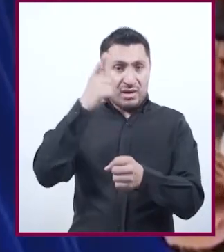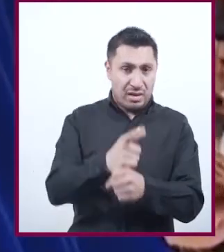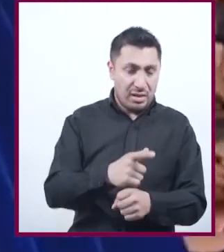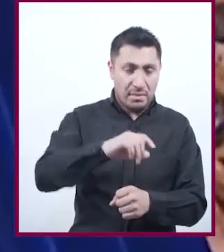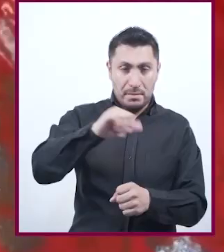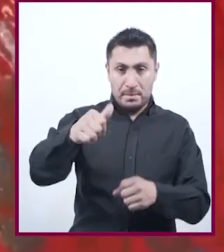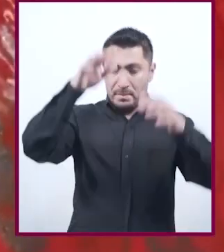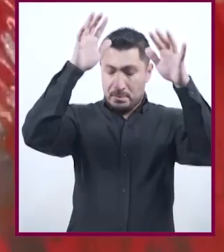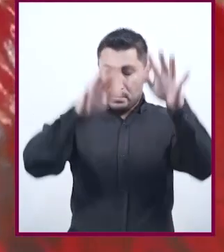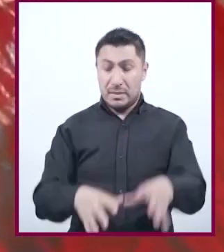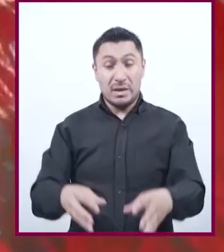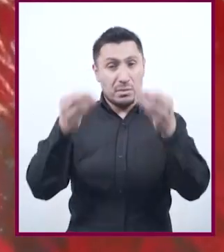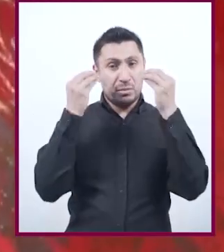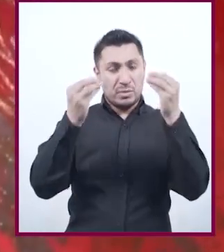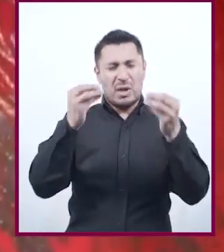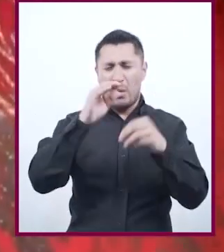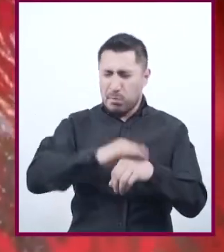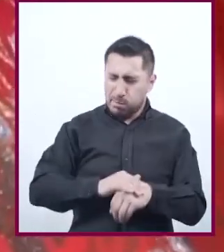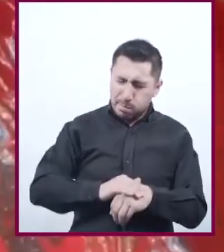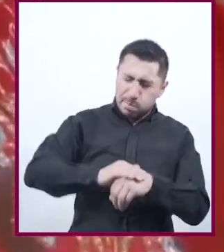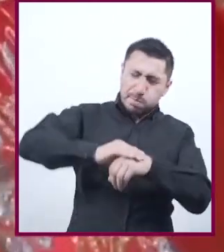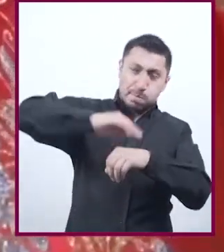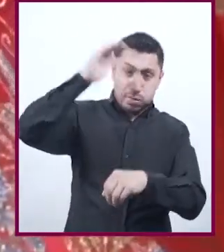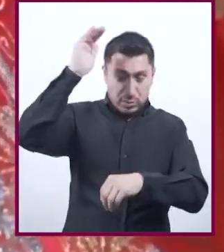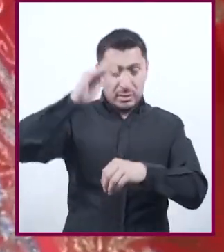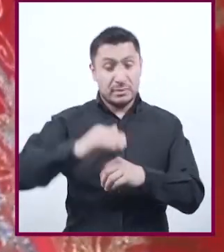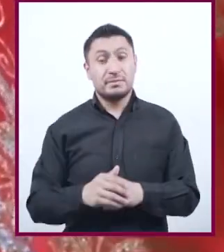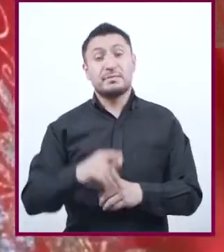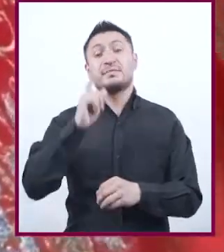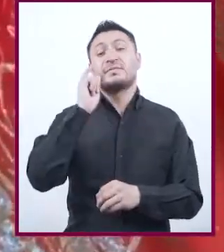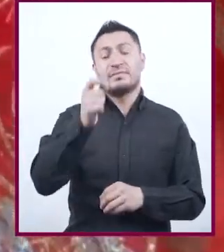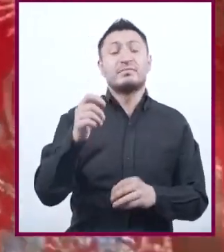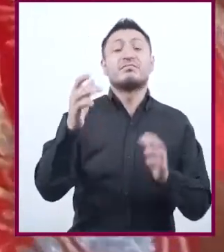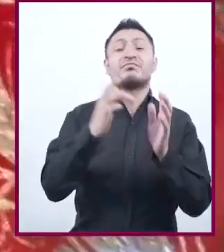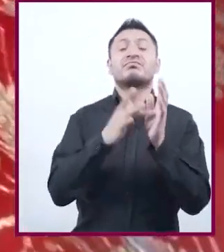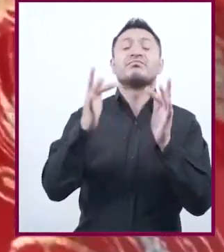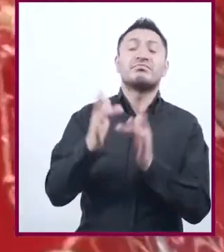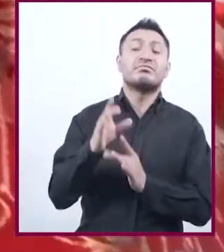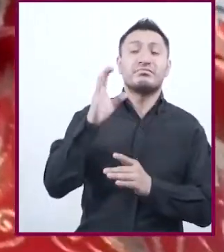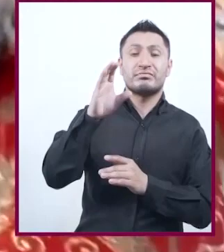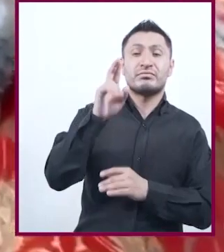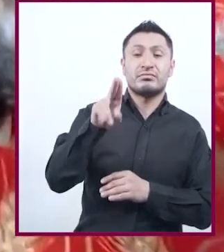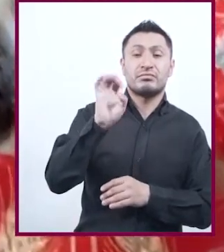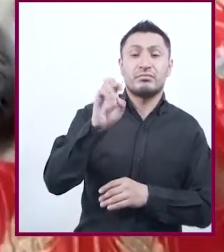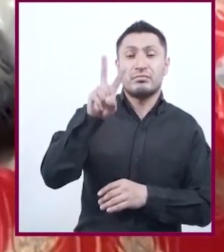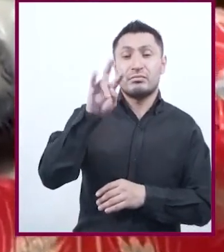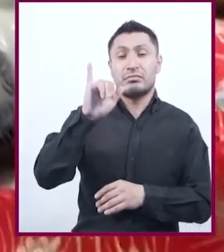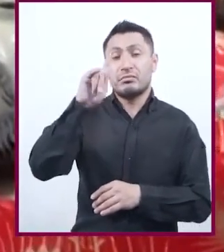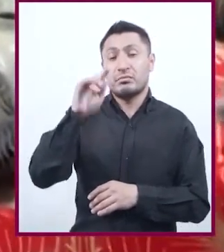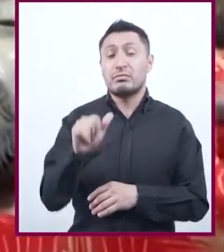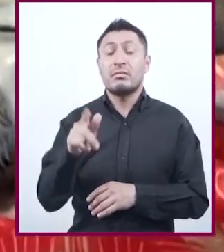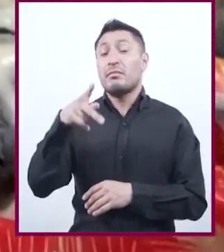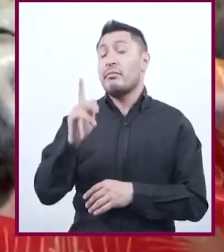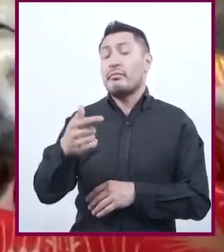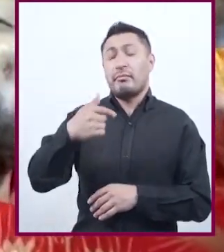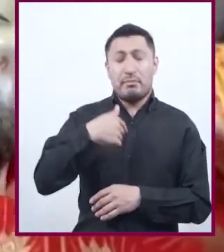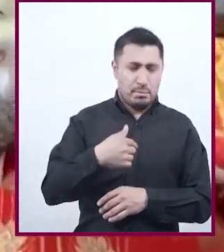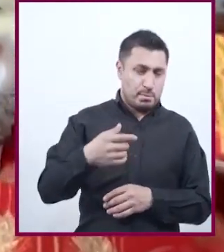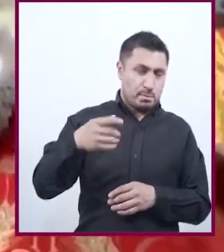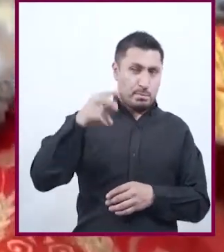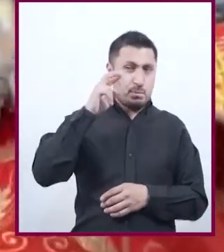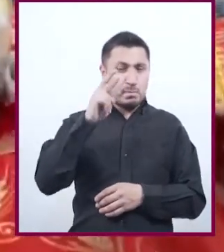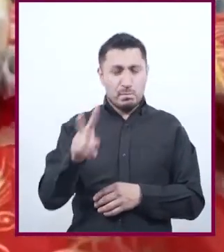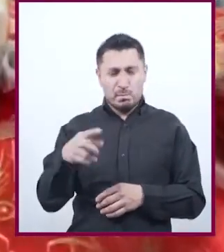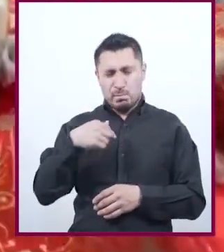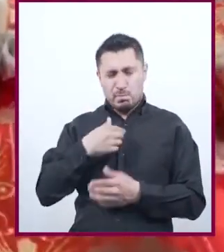la misma Virgen, que era el Cristo de la Cuevita. Pero bueno, yo desde mi perspectiva muy inocente de ese entonces quería estudiar nada más